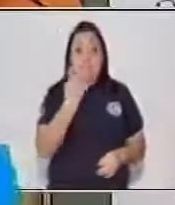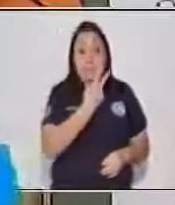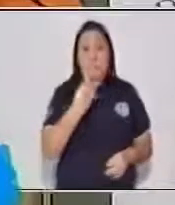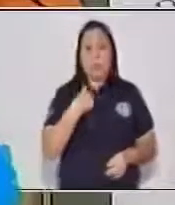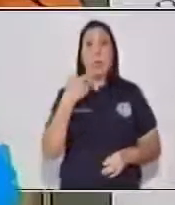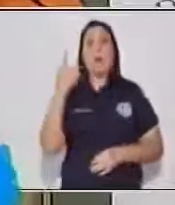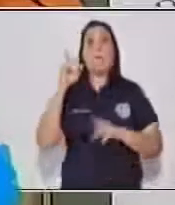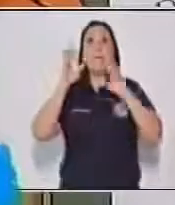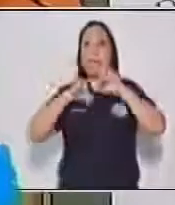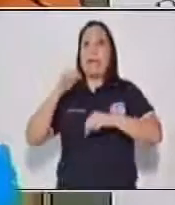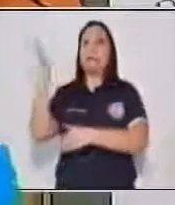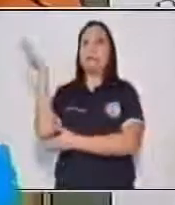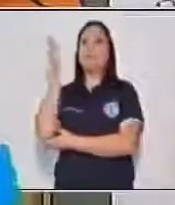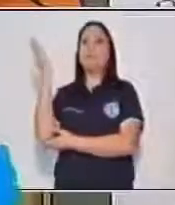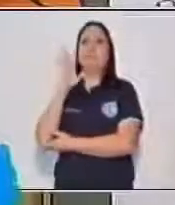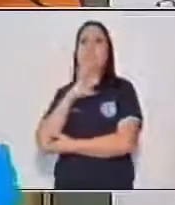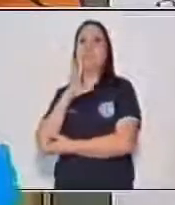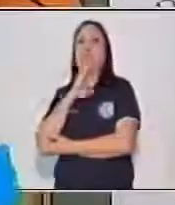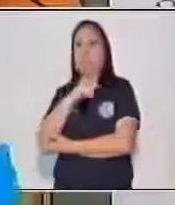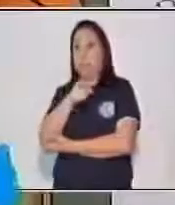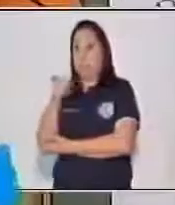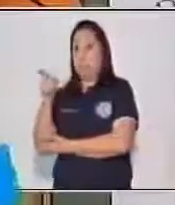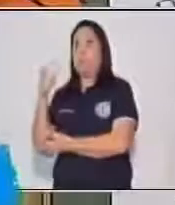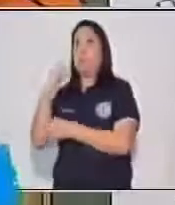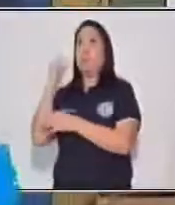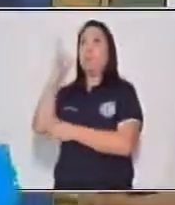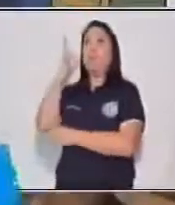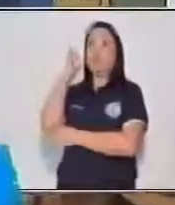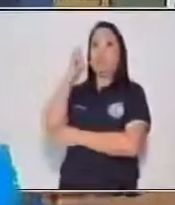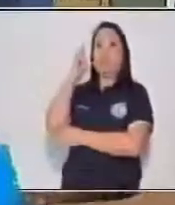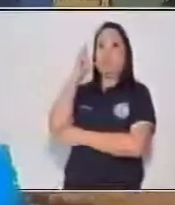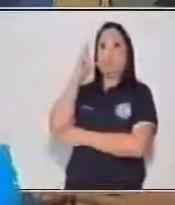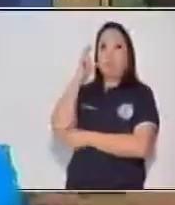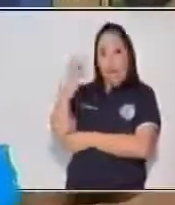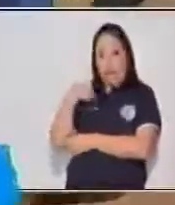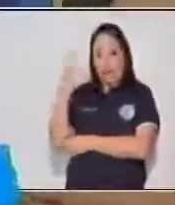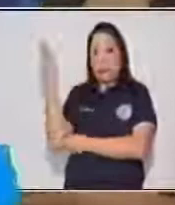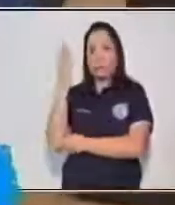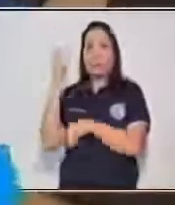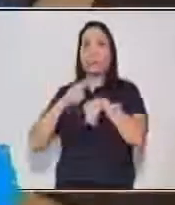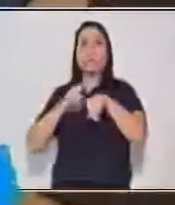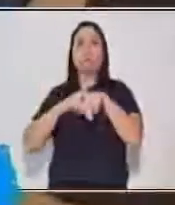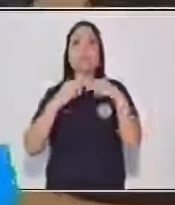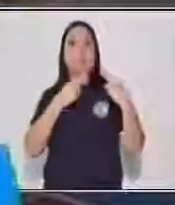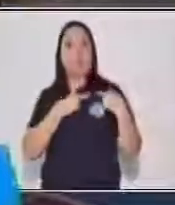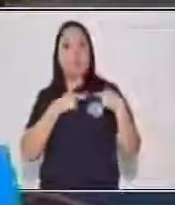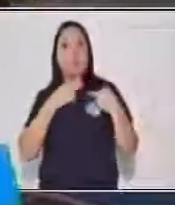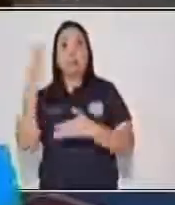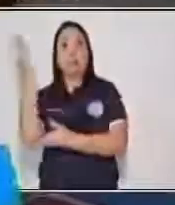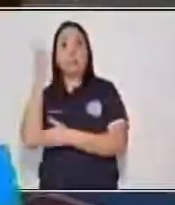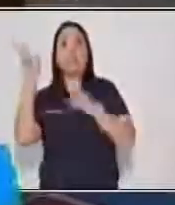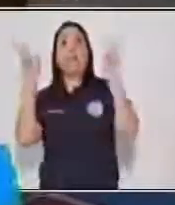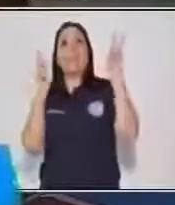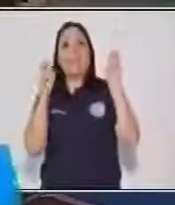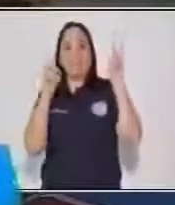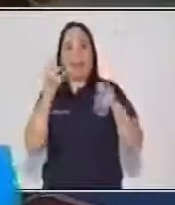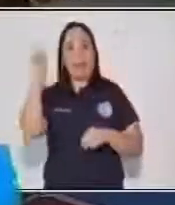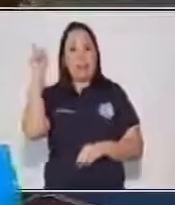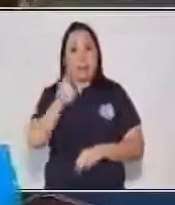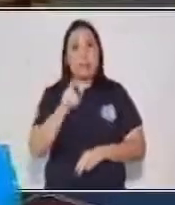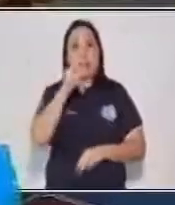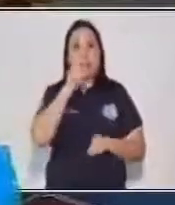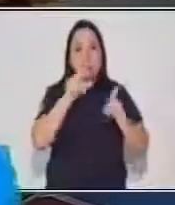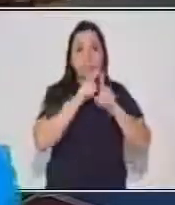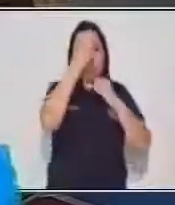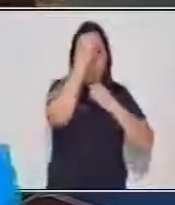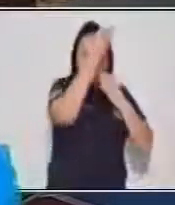que tienen la palabra y que son escuchados por el público. Son los que tienen en ese momento a su cargo el tema y deben de darlo a